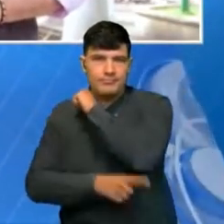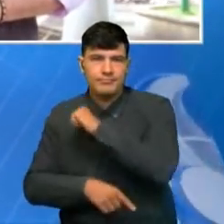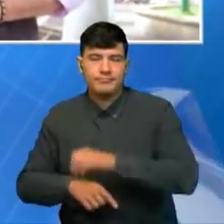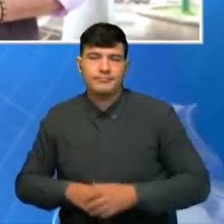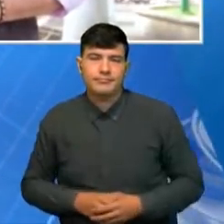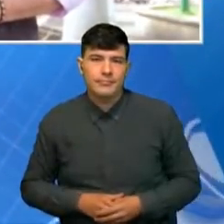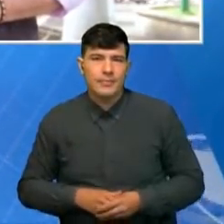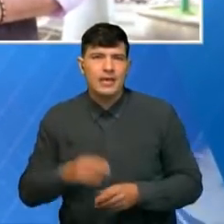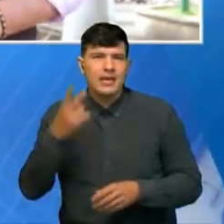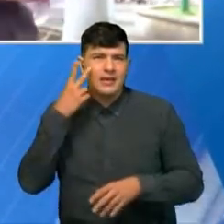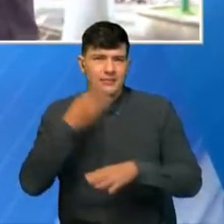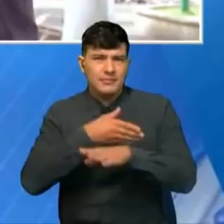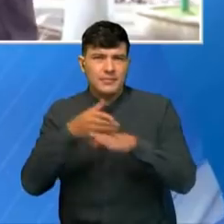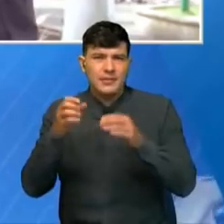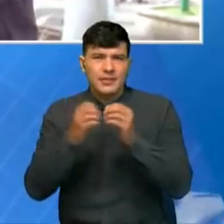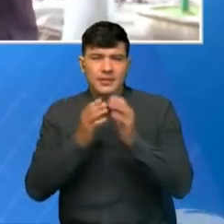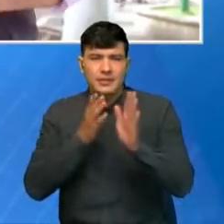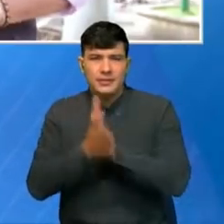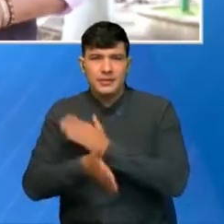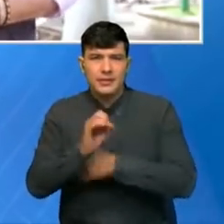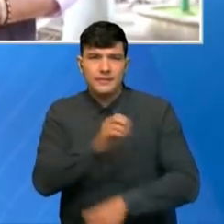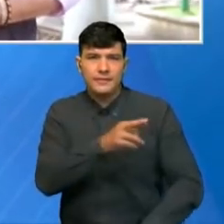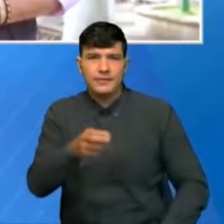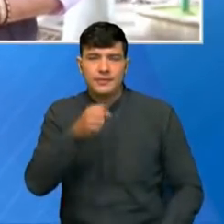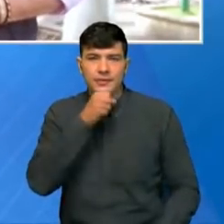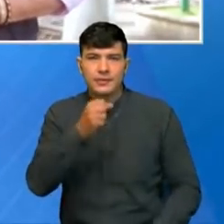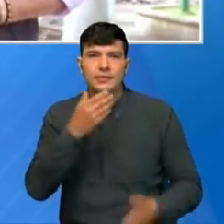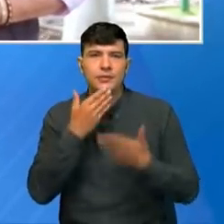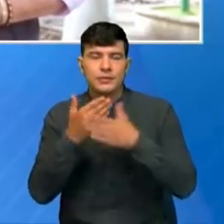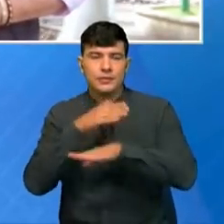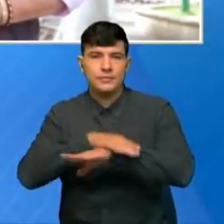información que tenemos a esta hora regreso al centro de estudios buenas tardes